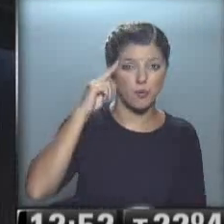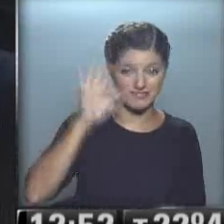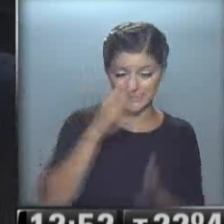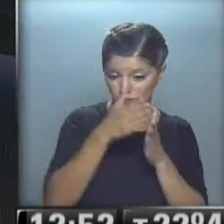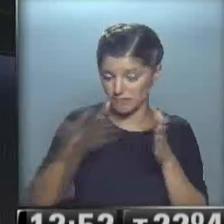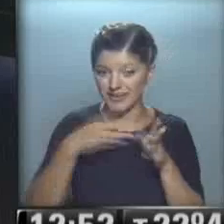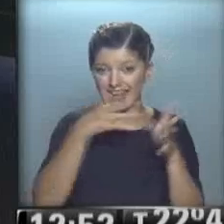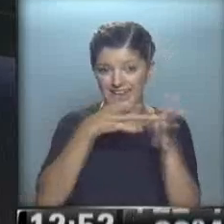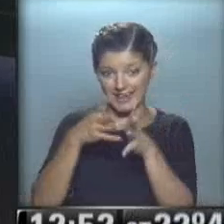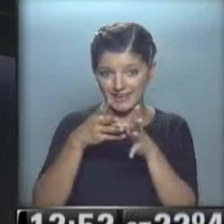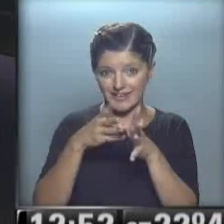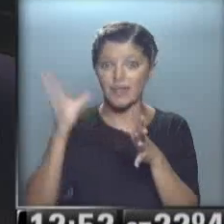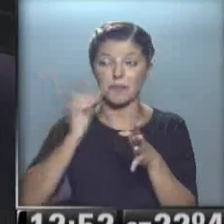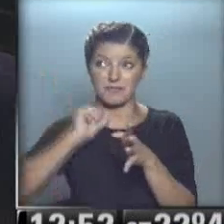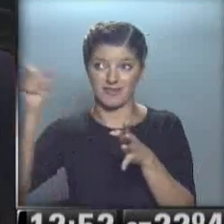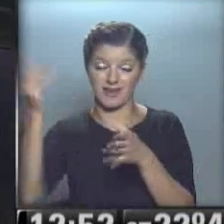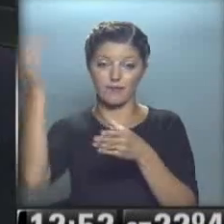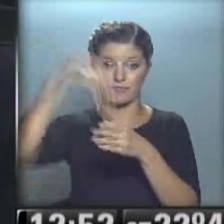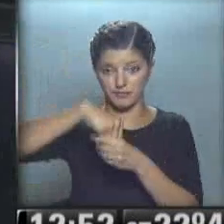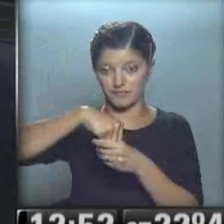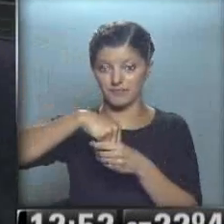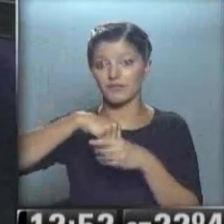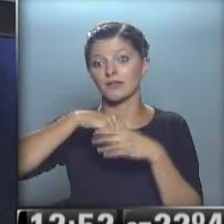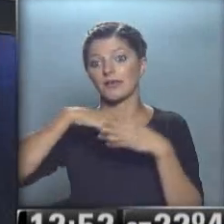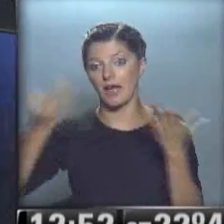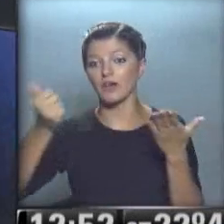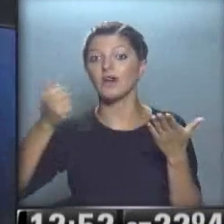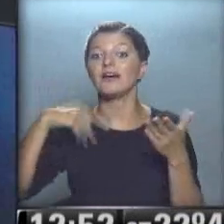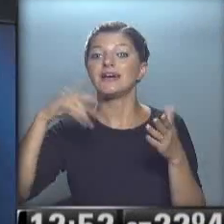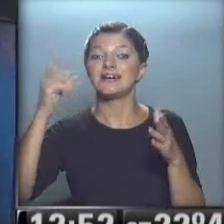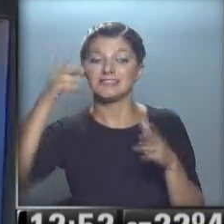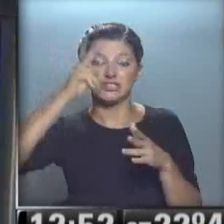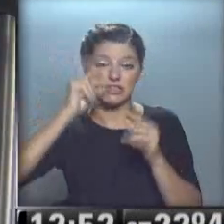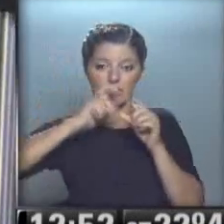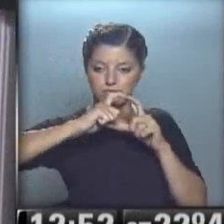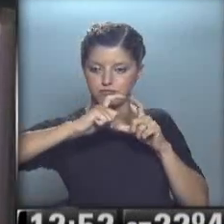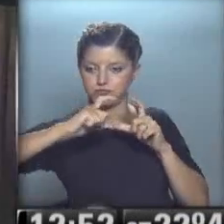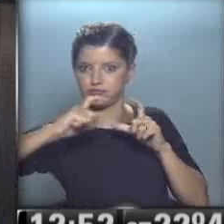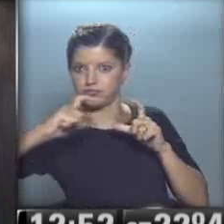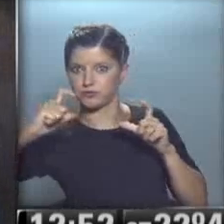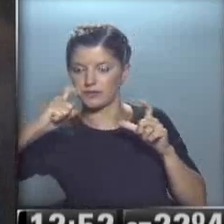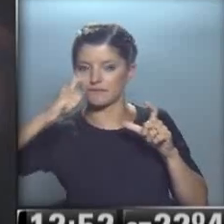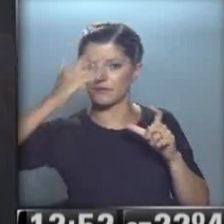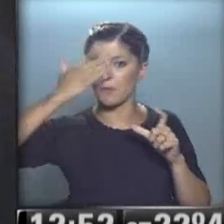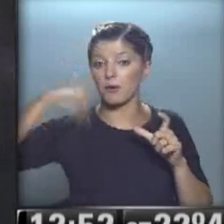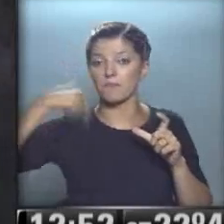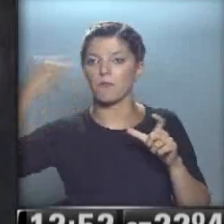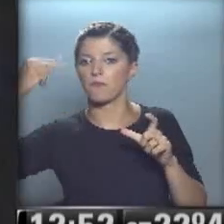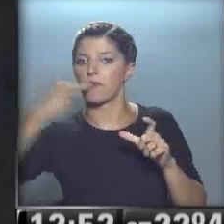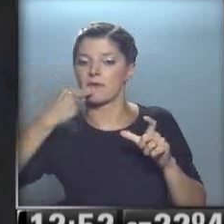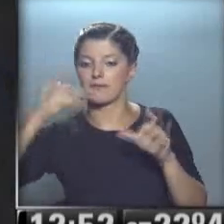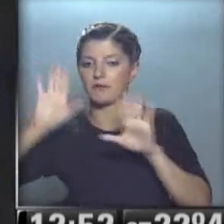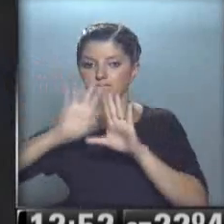usada por los británicos fue paulatinamente chile ampliando su territorio después de una guerra quedó Bolivia en esta